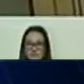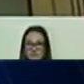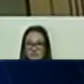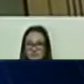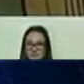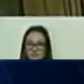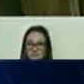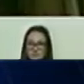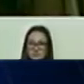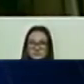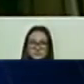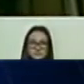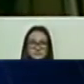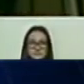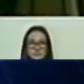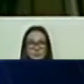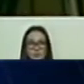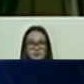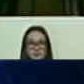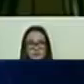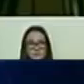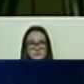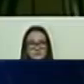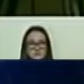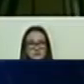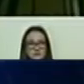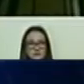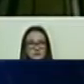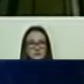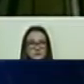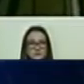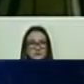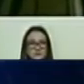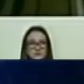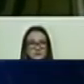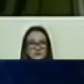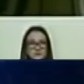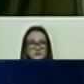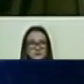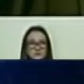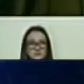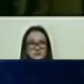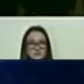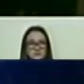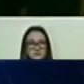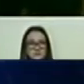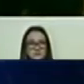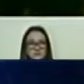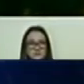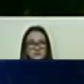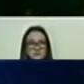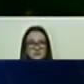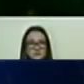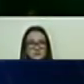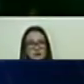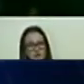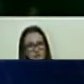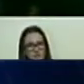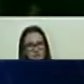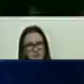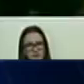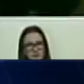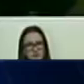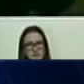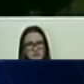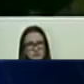Buenas tardes, presidente. En principio, tomando en cuenta que existe un derecho de libre determinación